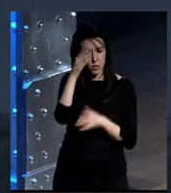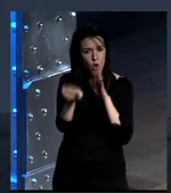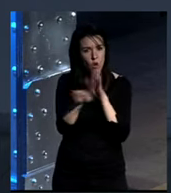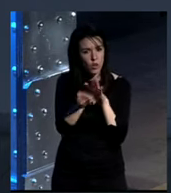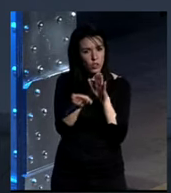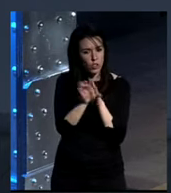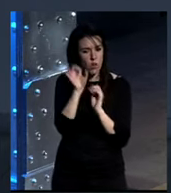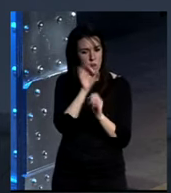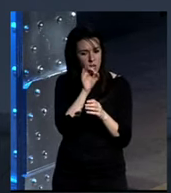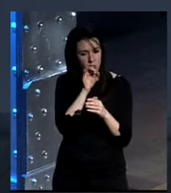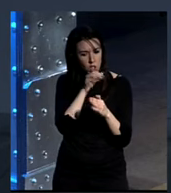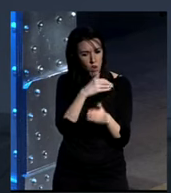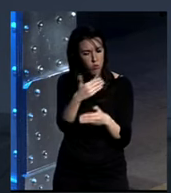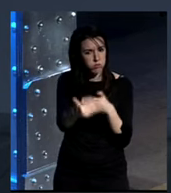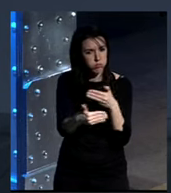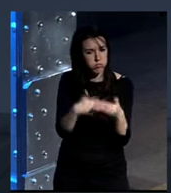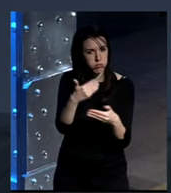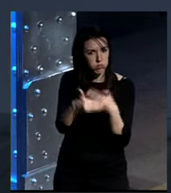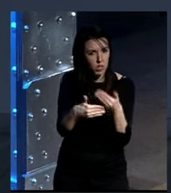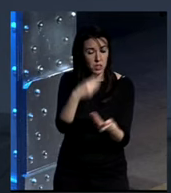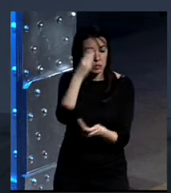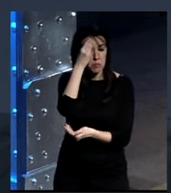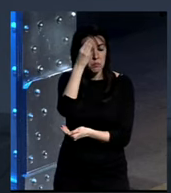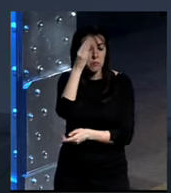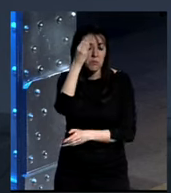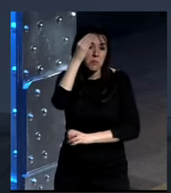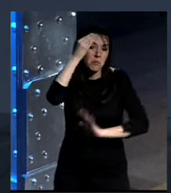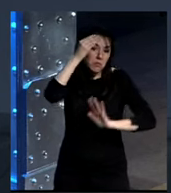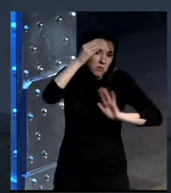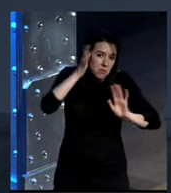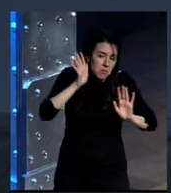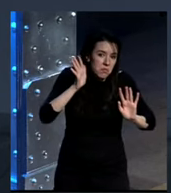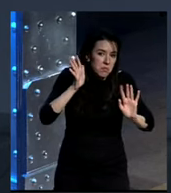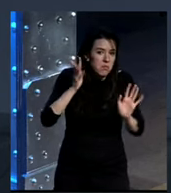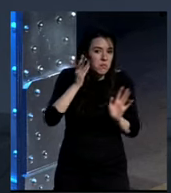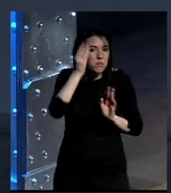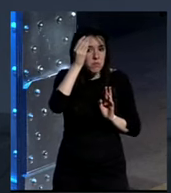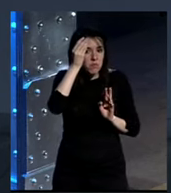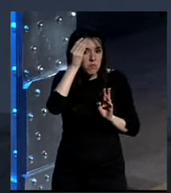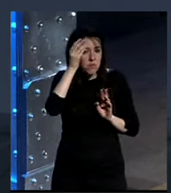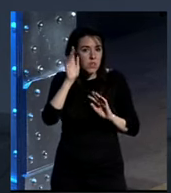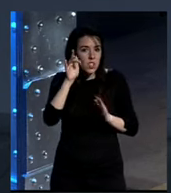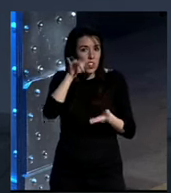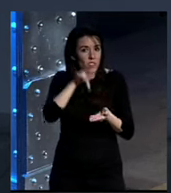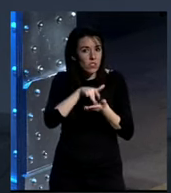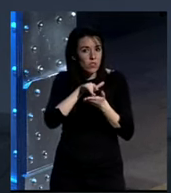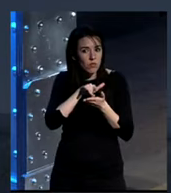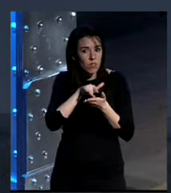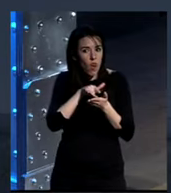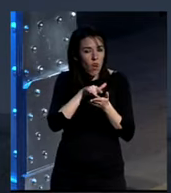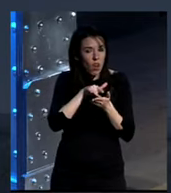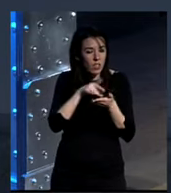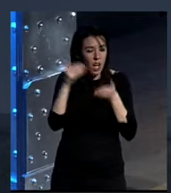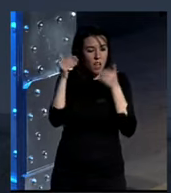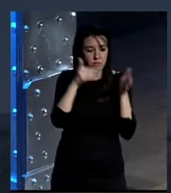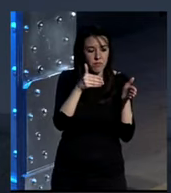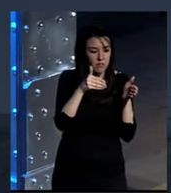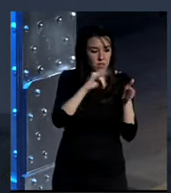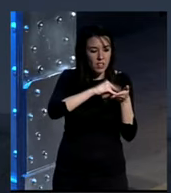del siglo, pero me da la impresión de que mucho más ya sesgado hacia estos